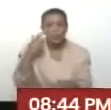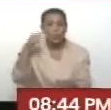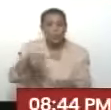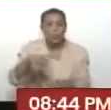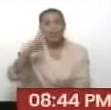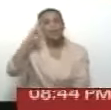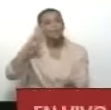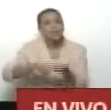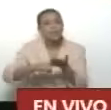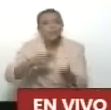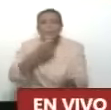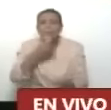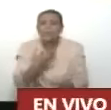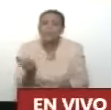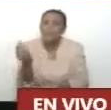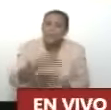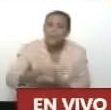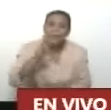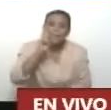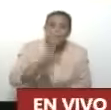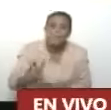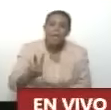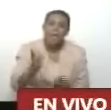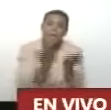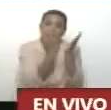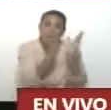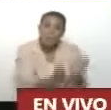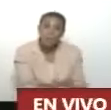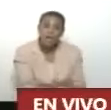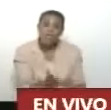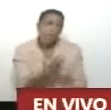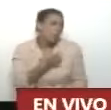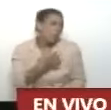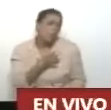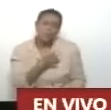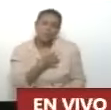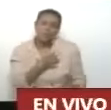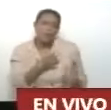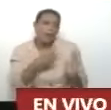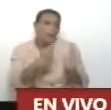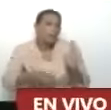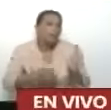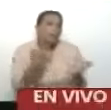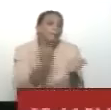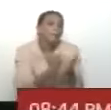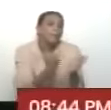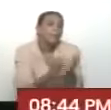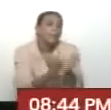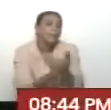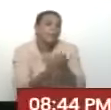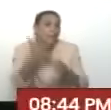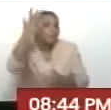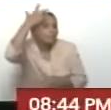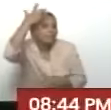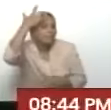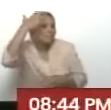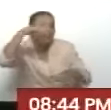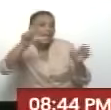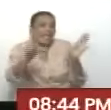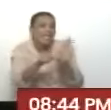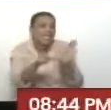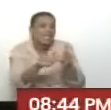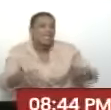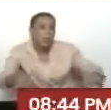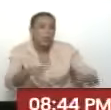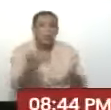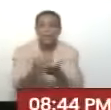sin duda alguna lo más bonito también fue ver a los estudiantes que, aunque no pudieron votar, hicieron un simulacro estudiantil para manifestar su participación,